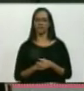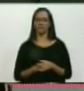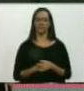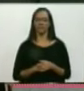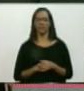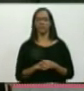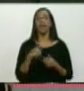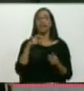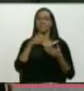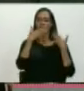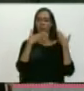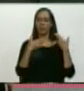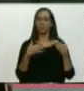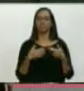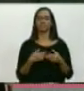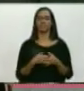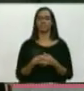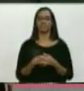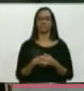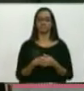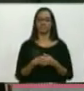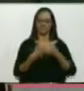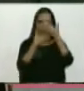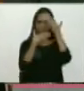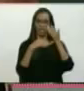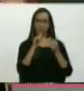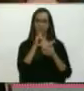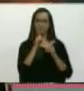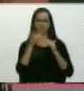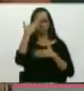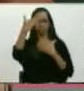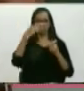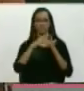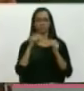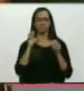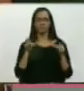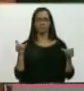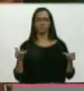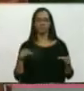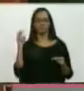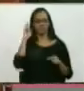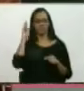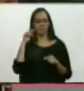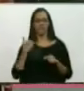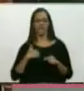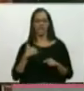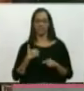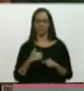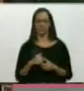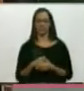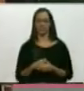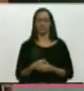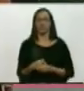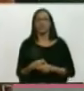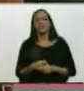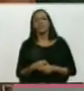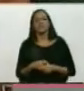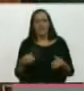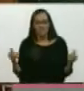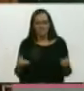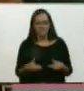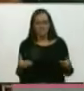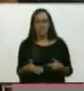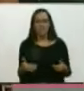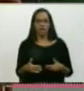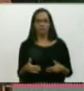este terrorista informativo. Y le mandamos saludos a toda la gente también de Radiográfica, allá en Argentina, que está echándole un